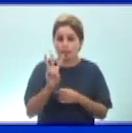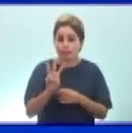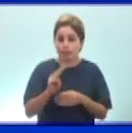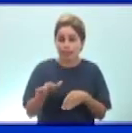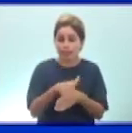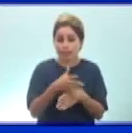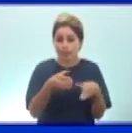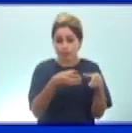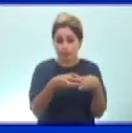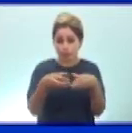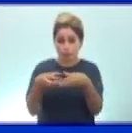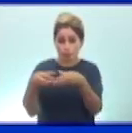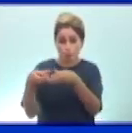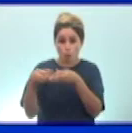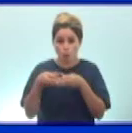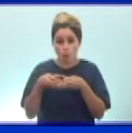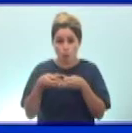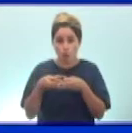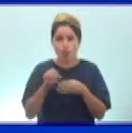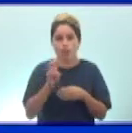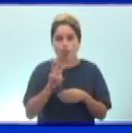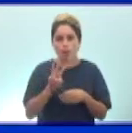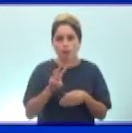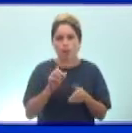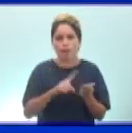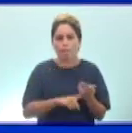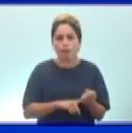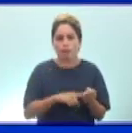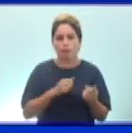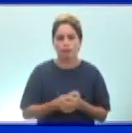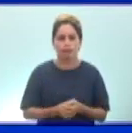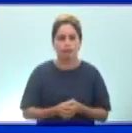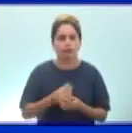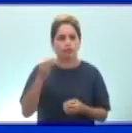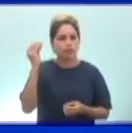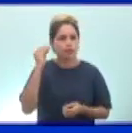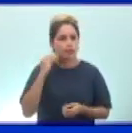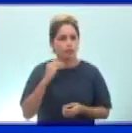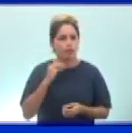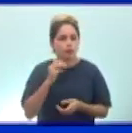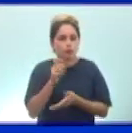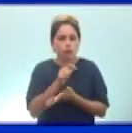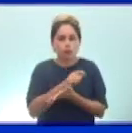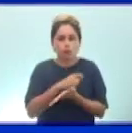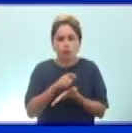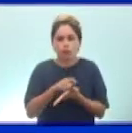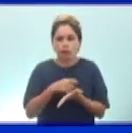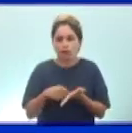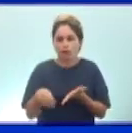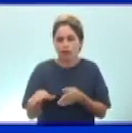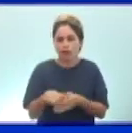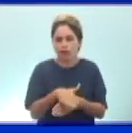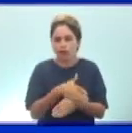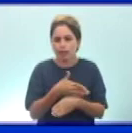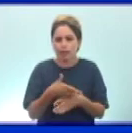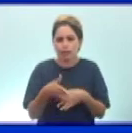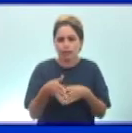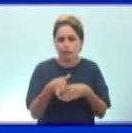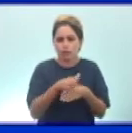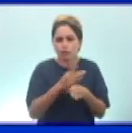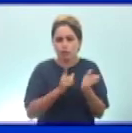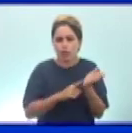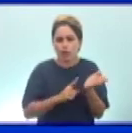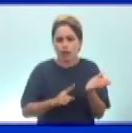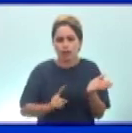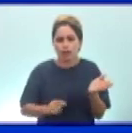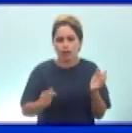vamos a representar. Hay que tener en cuenta, cuando voy a escribir la distribución electrónica, como es en este caso, que después de